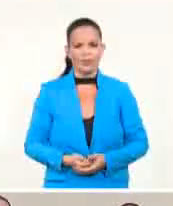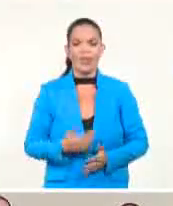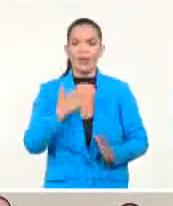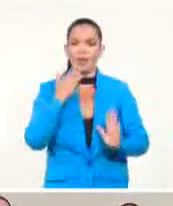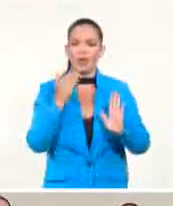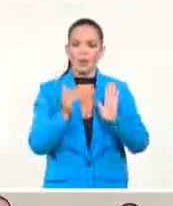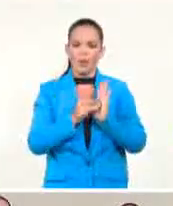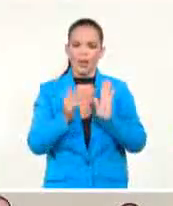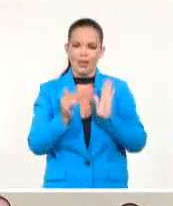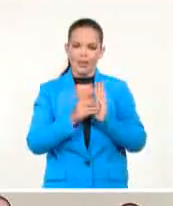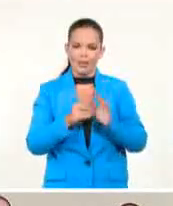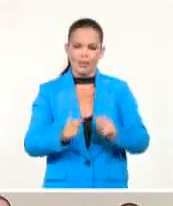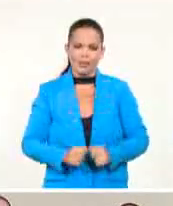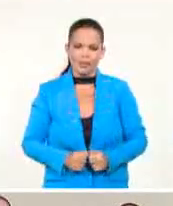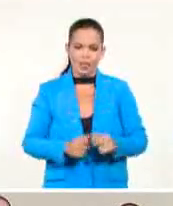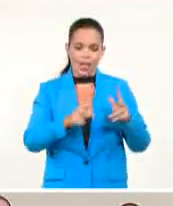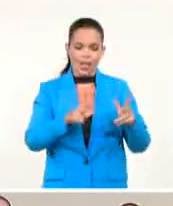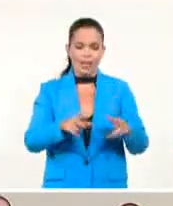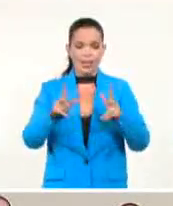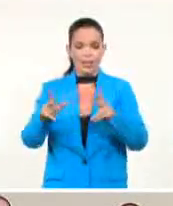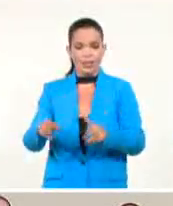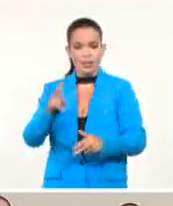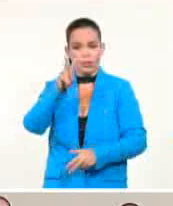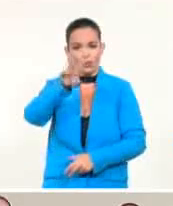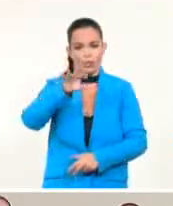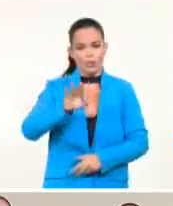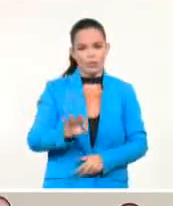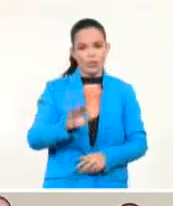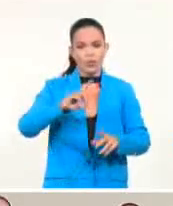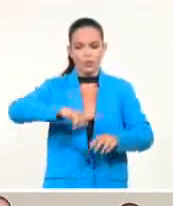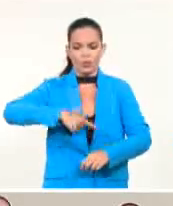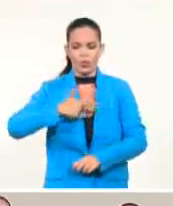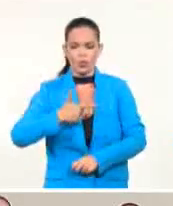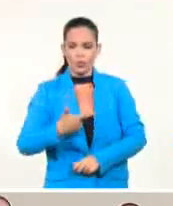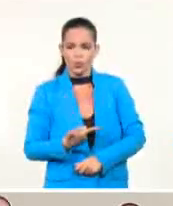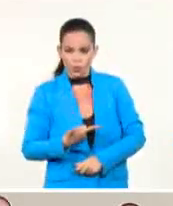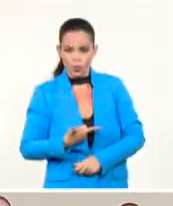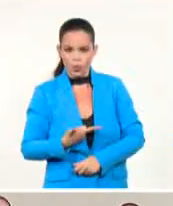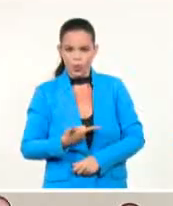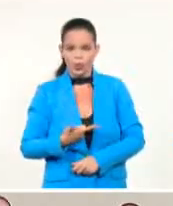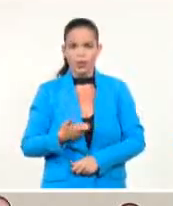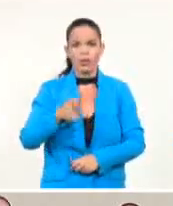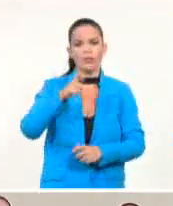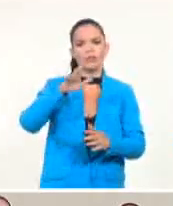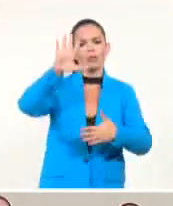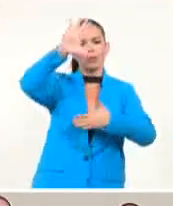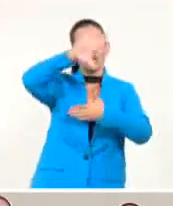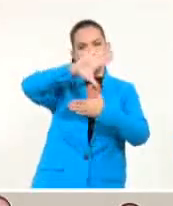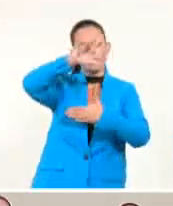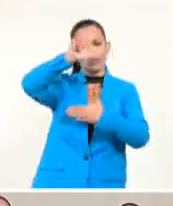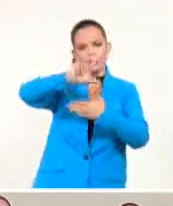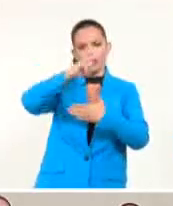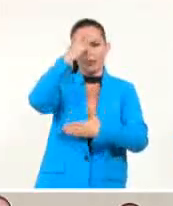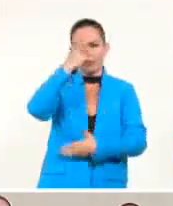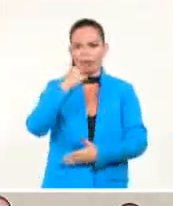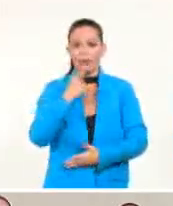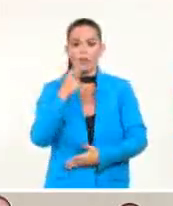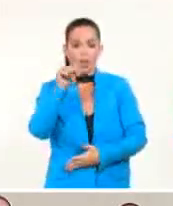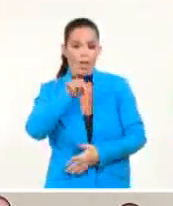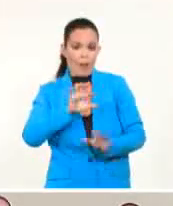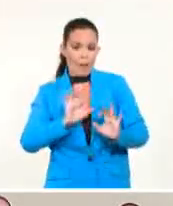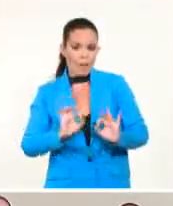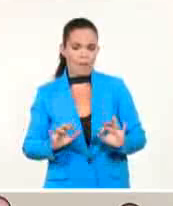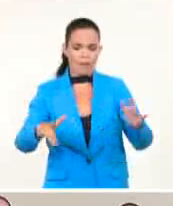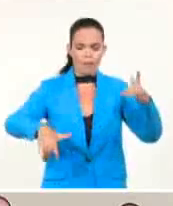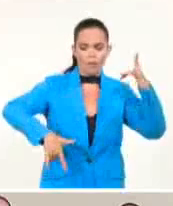buenas tardes. La edición 28 de la Fiesta de la Cultura Iberoamericana quedó inaugurada con un concierto a cargo de la Orquesta Sinfónica de Holguín. Hasta